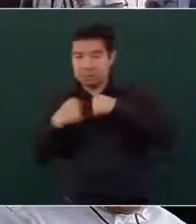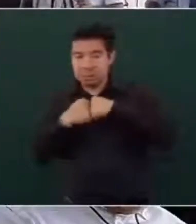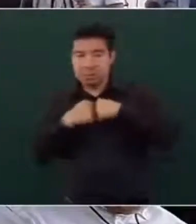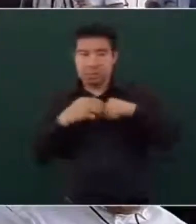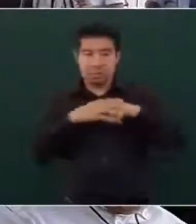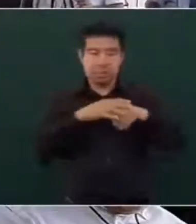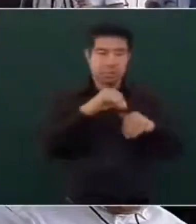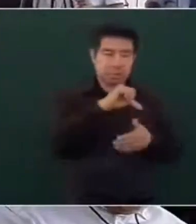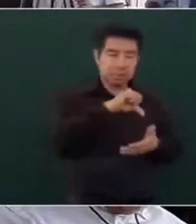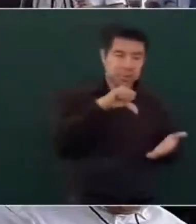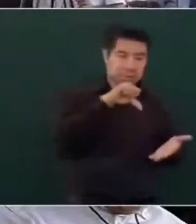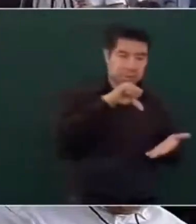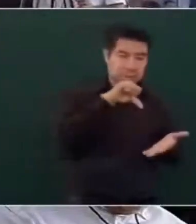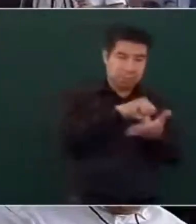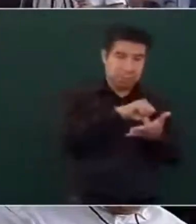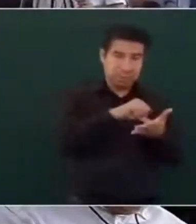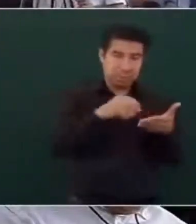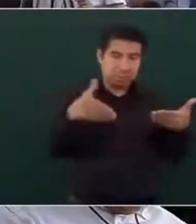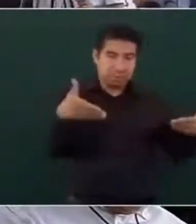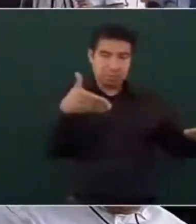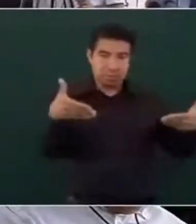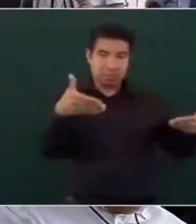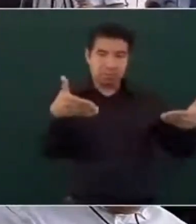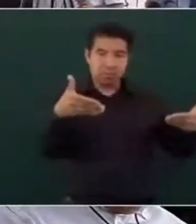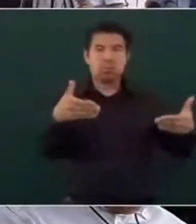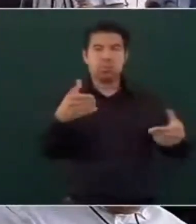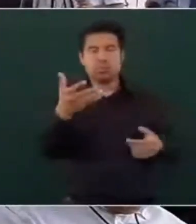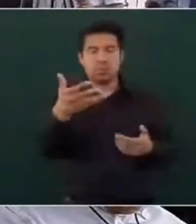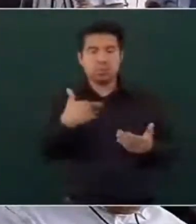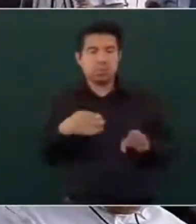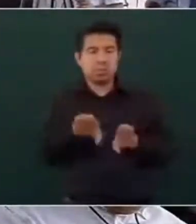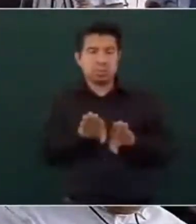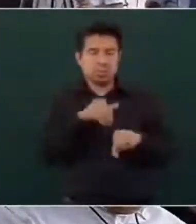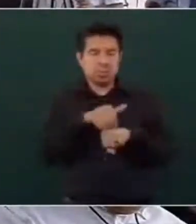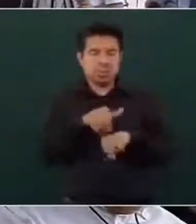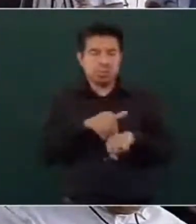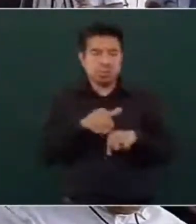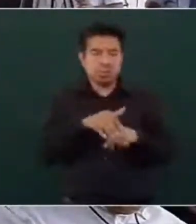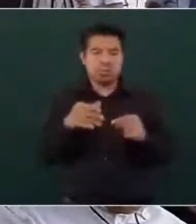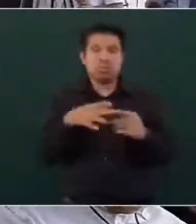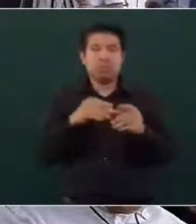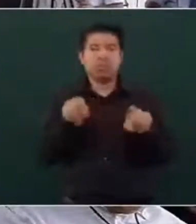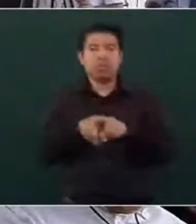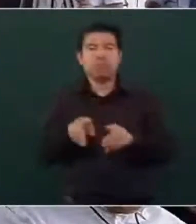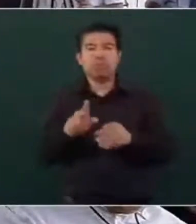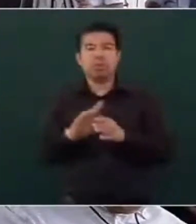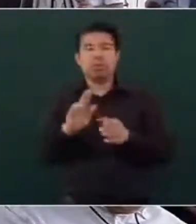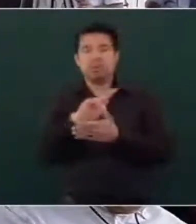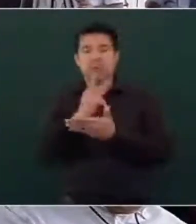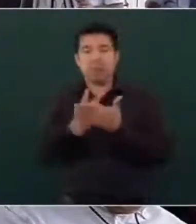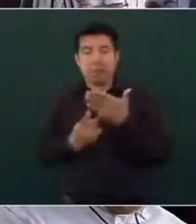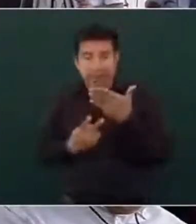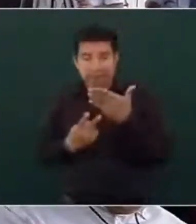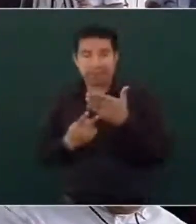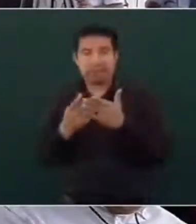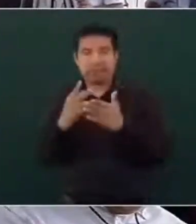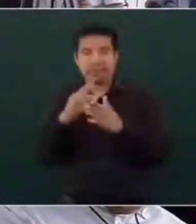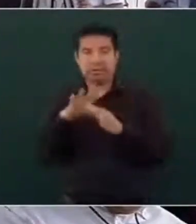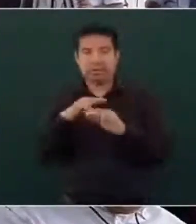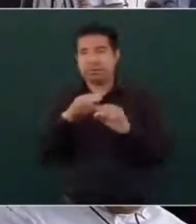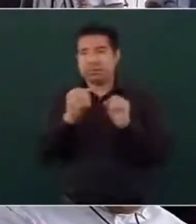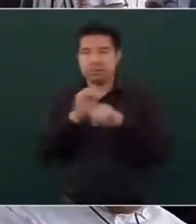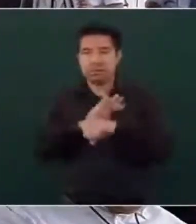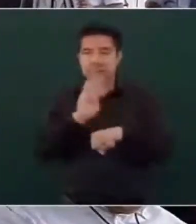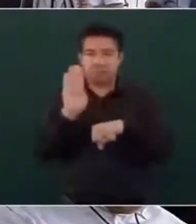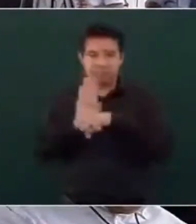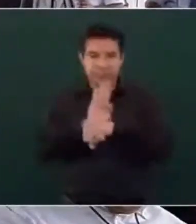a una del centro. Entonces, me gustaría preguntarle si usted considera que los programas sociales, como el Sembrando Vida, han